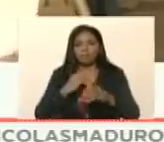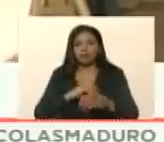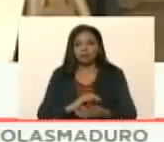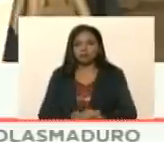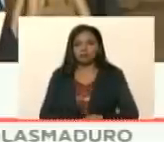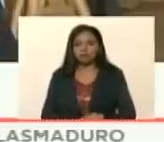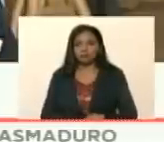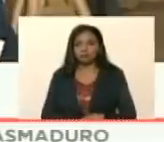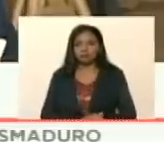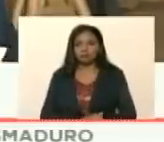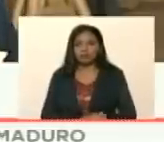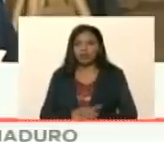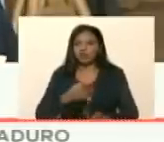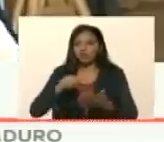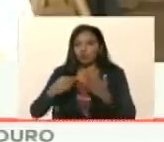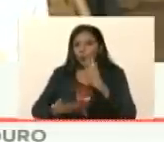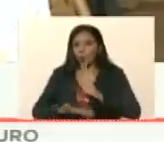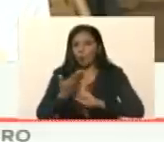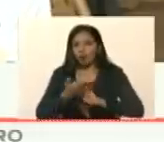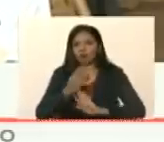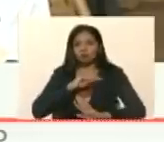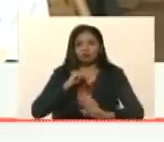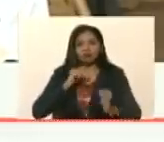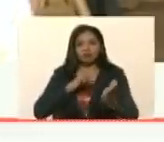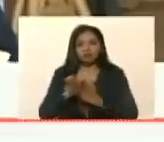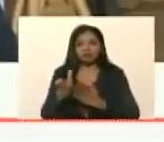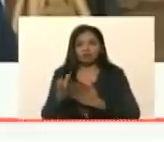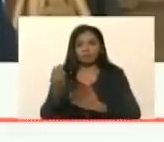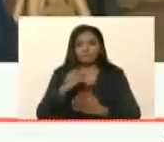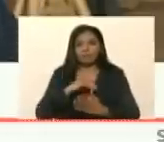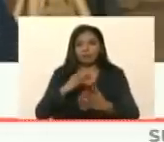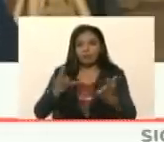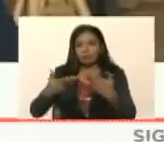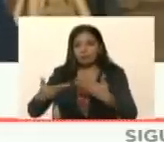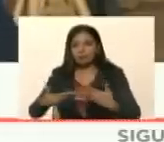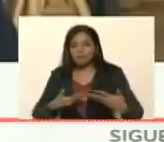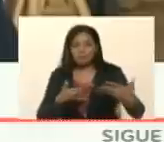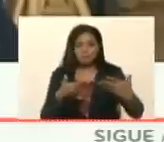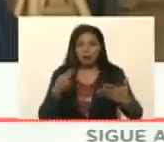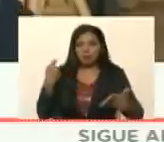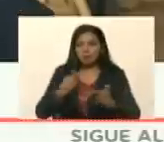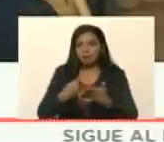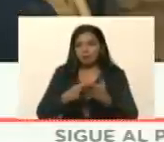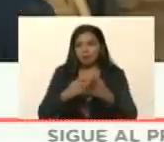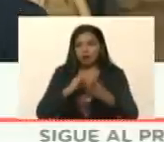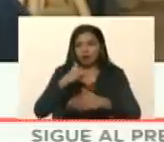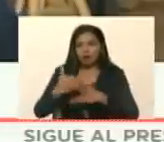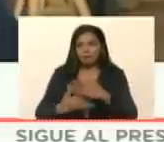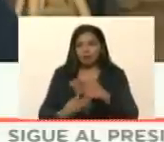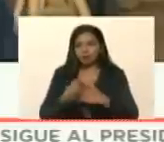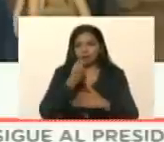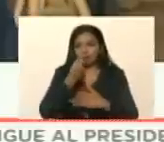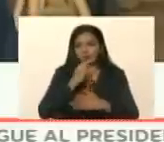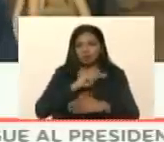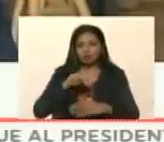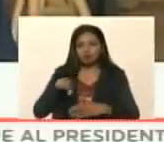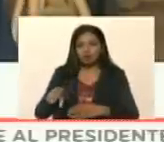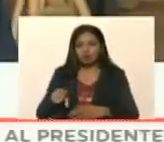tantas cosas importantes para garantizarle los recursos a los planes alimentarios del